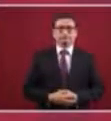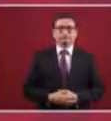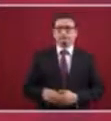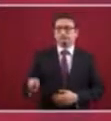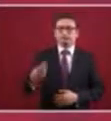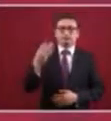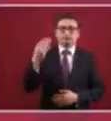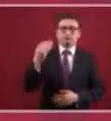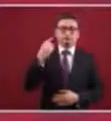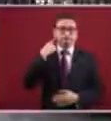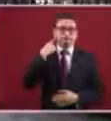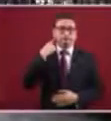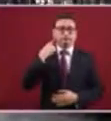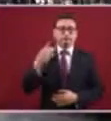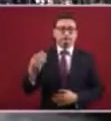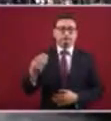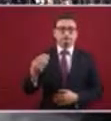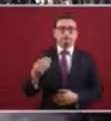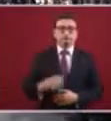al